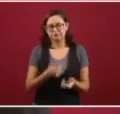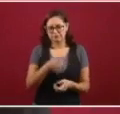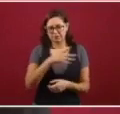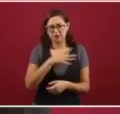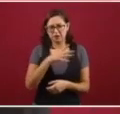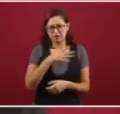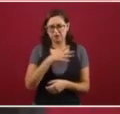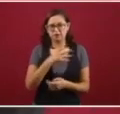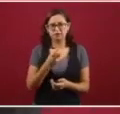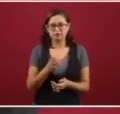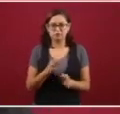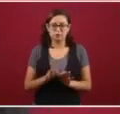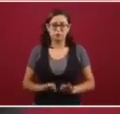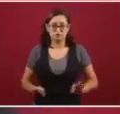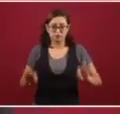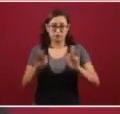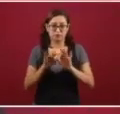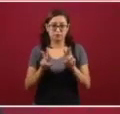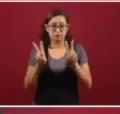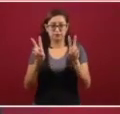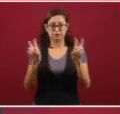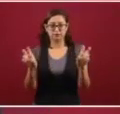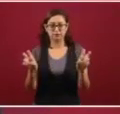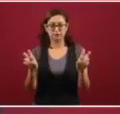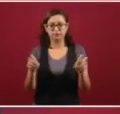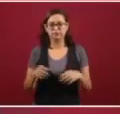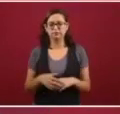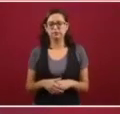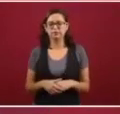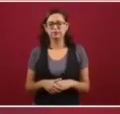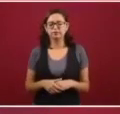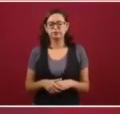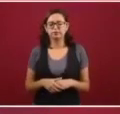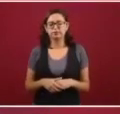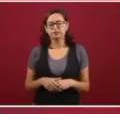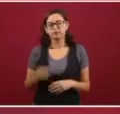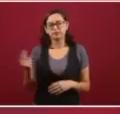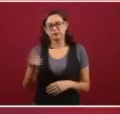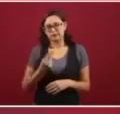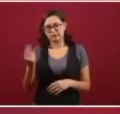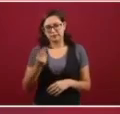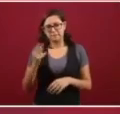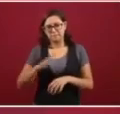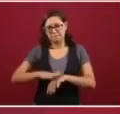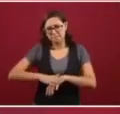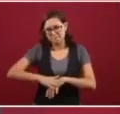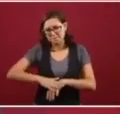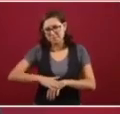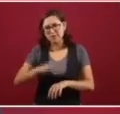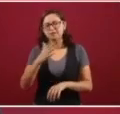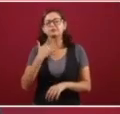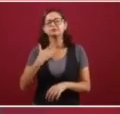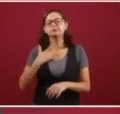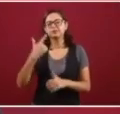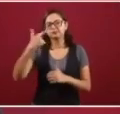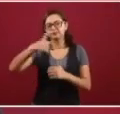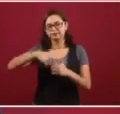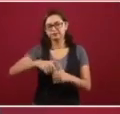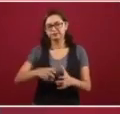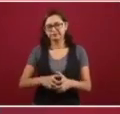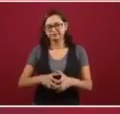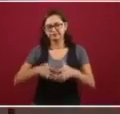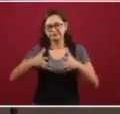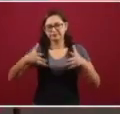Eso es importante, el que estemos produciendo más gasolinas. Y lo